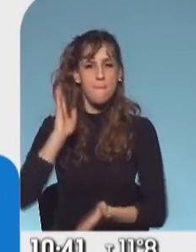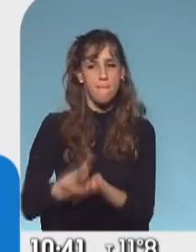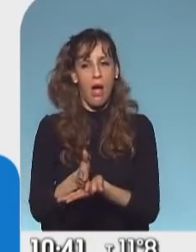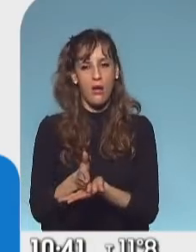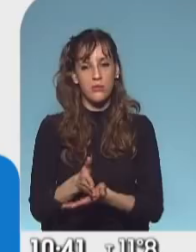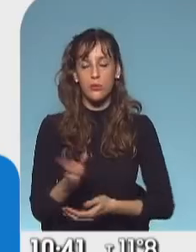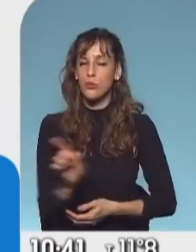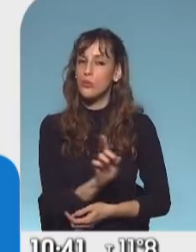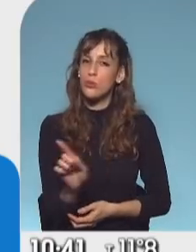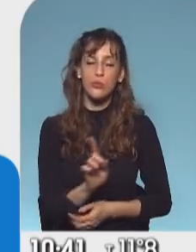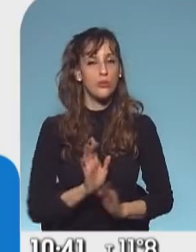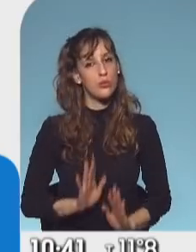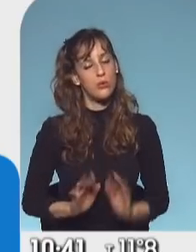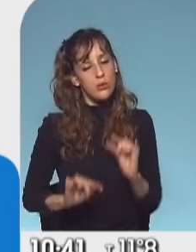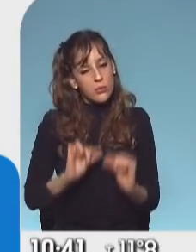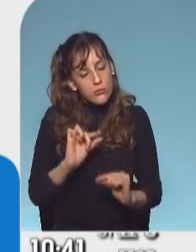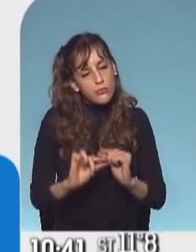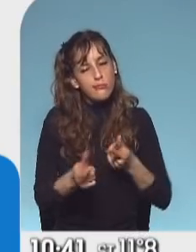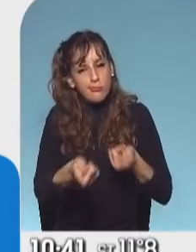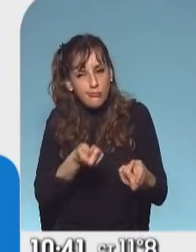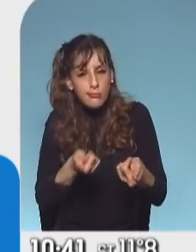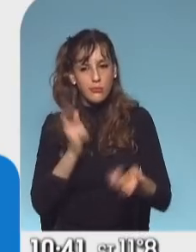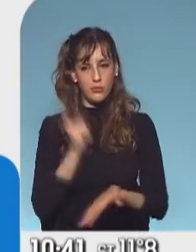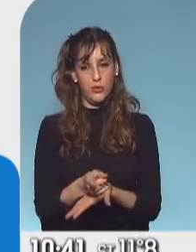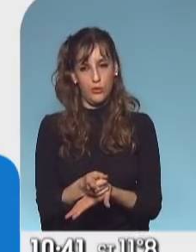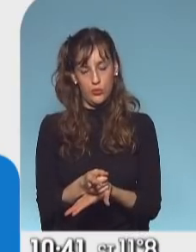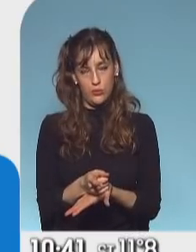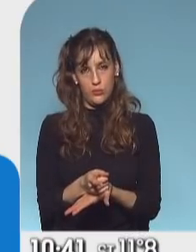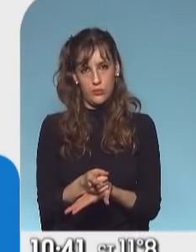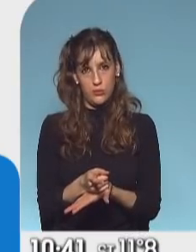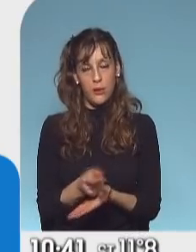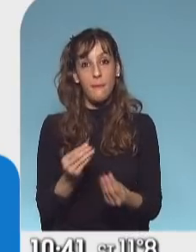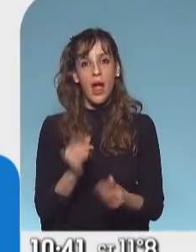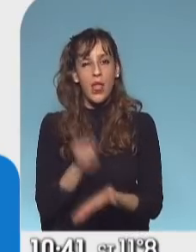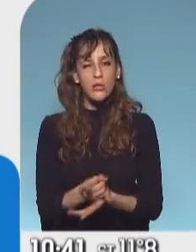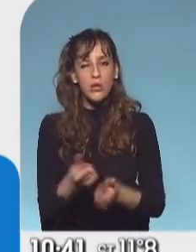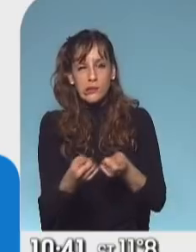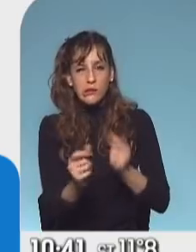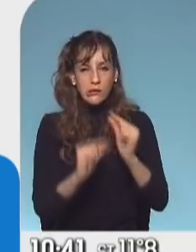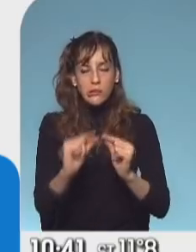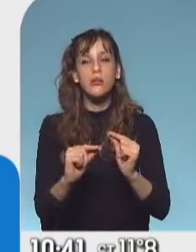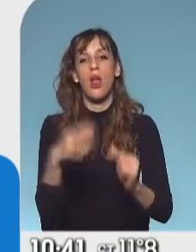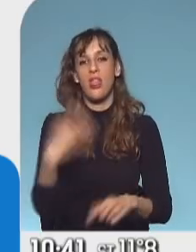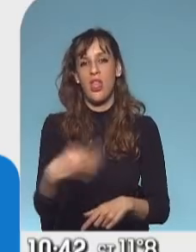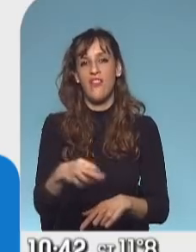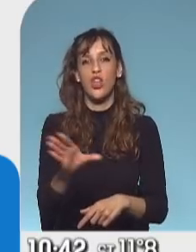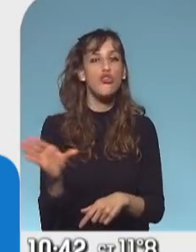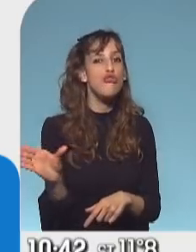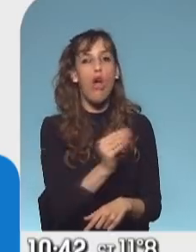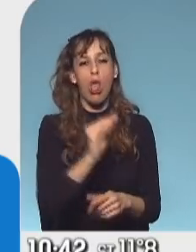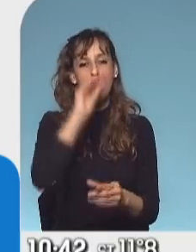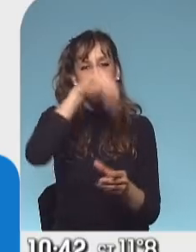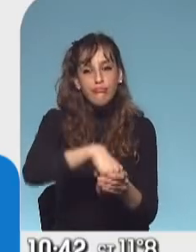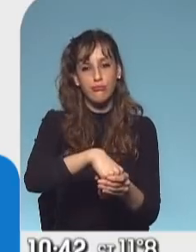imponerlas, hay que construirlas. Y para construirlas hace falta que todos tengamos voz en el